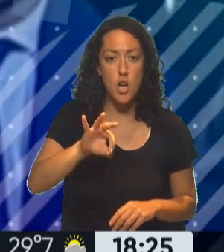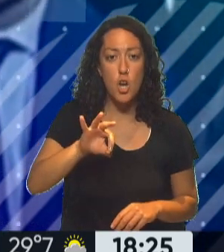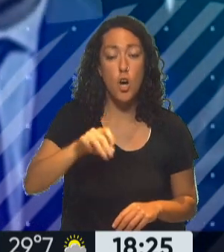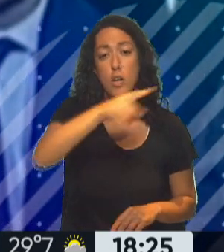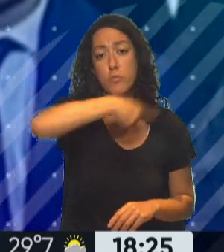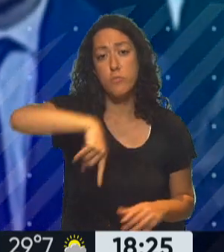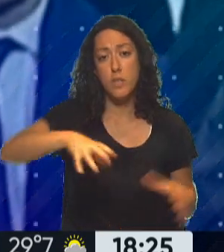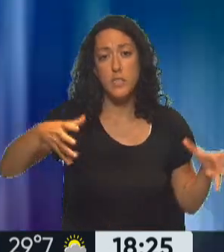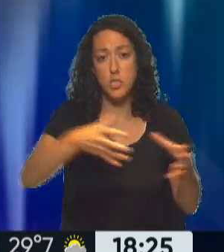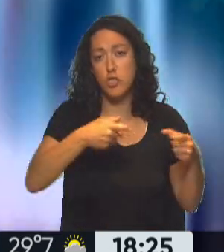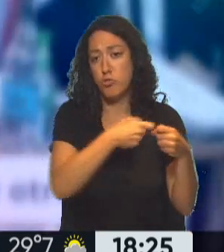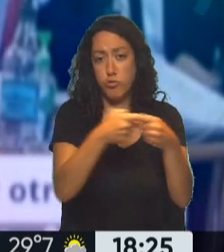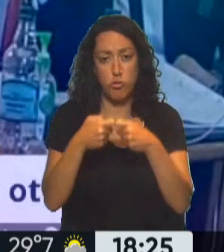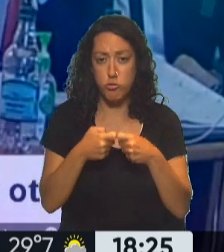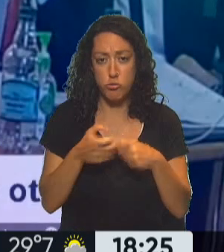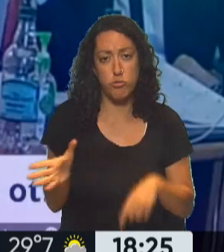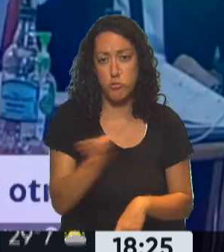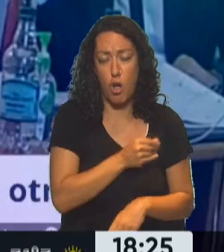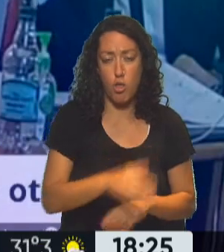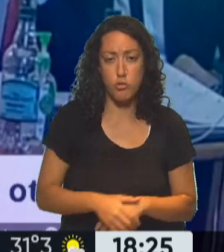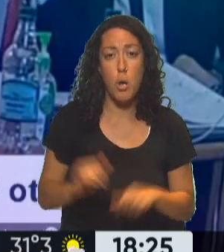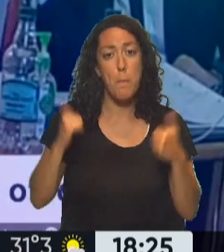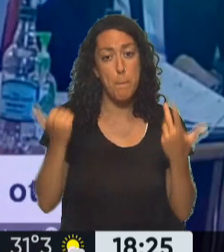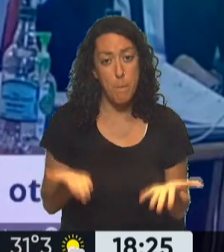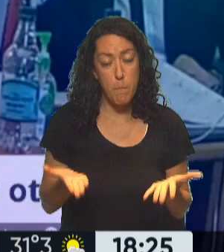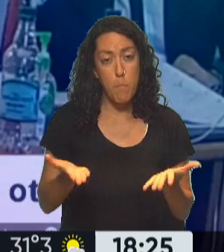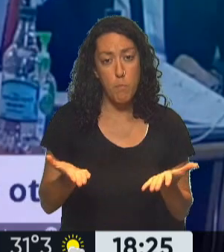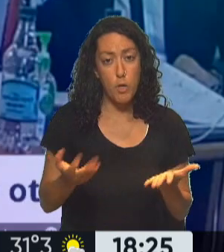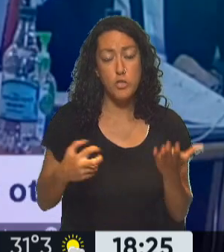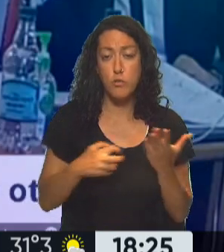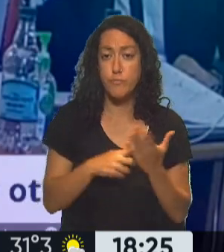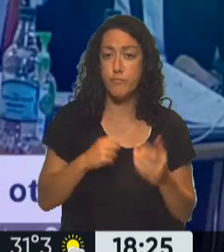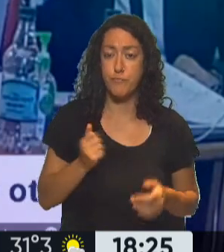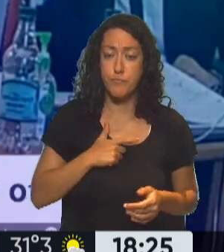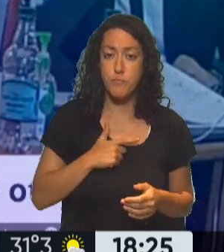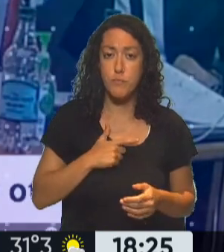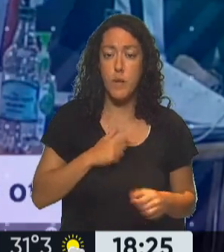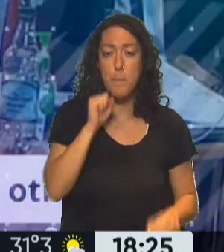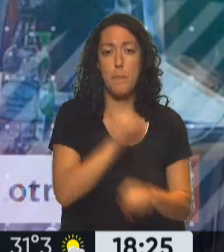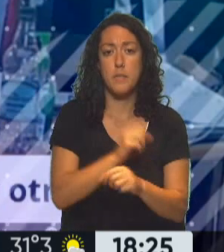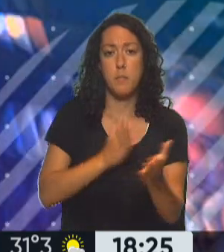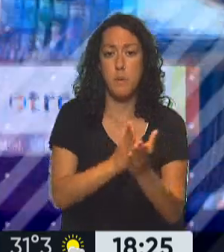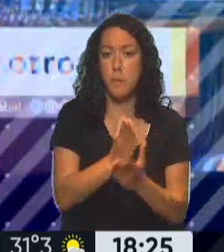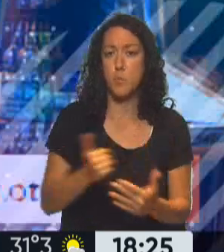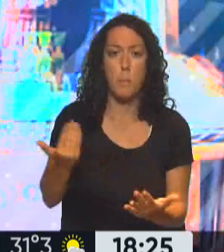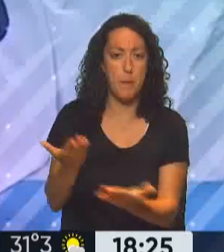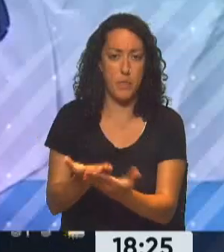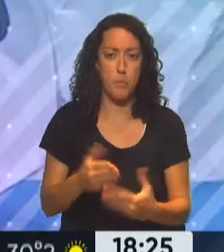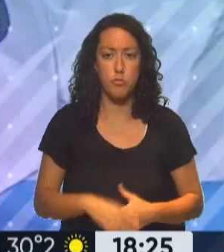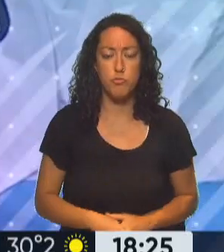calidad de coautores. Por lo cual se solicita que los mismos sean condenados a la pena de prisión perpetua.